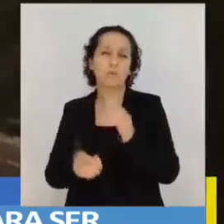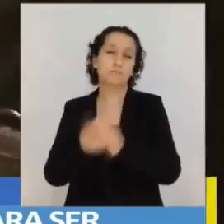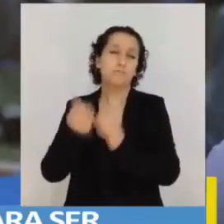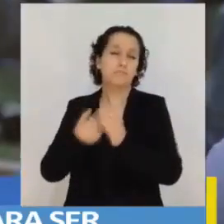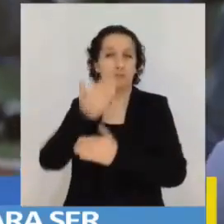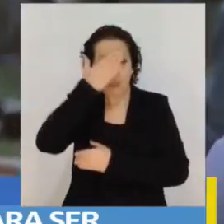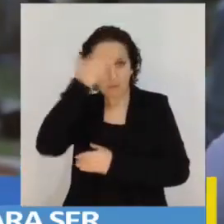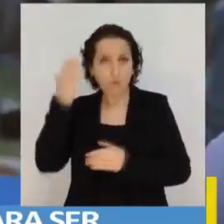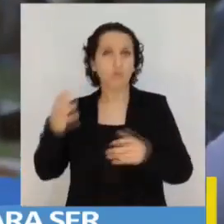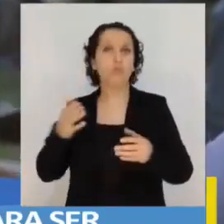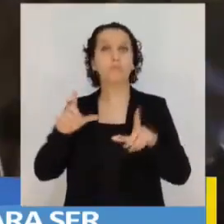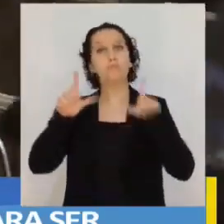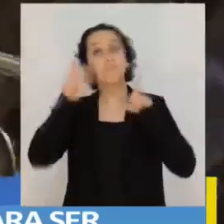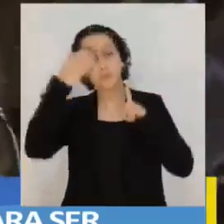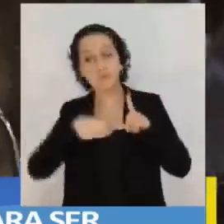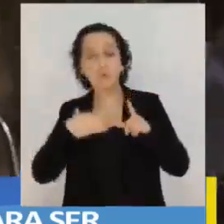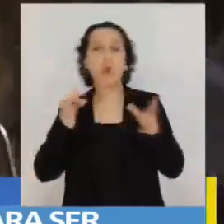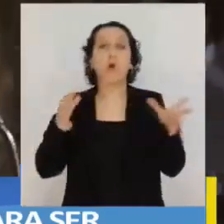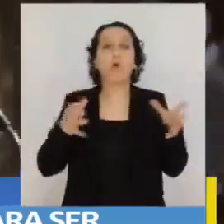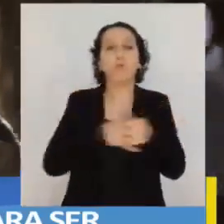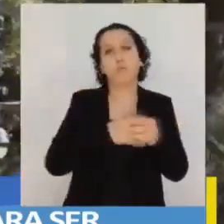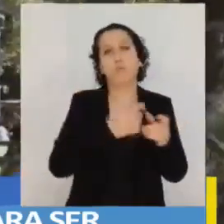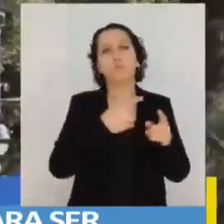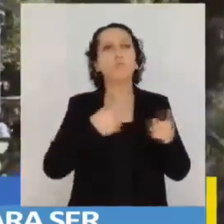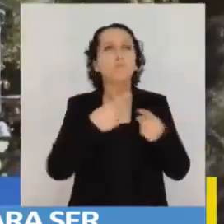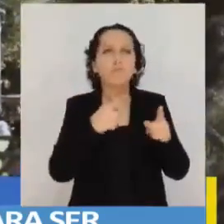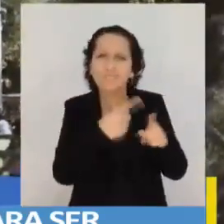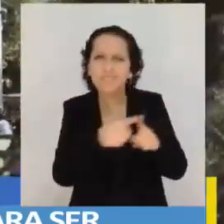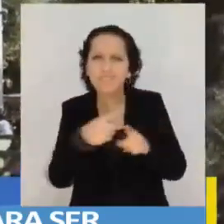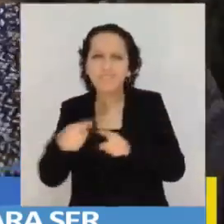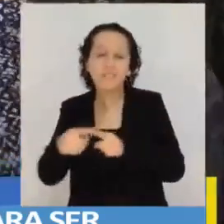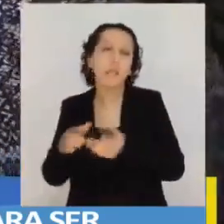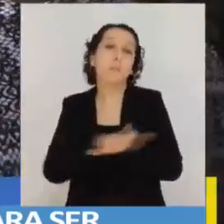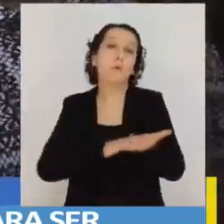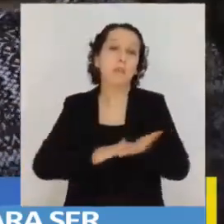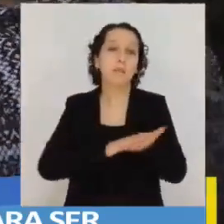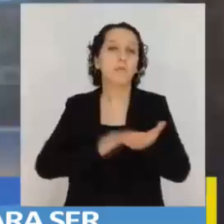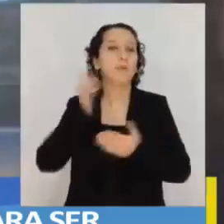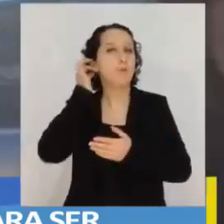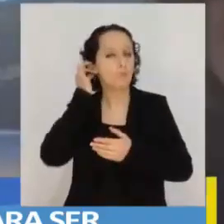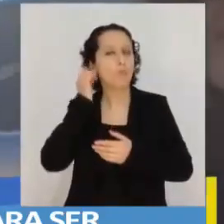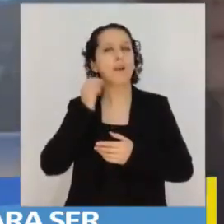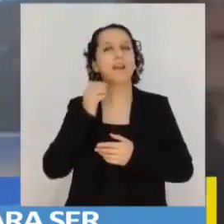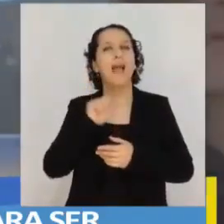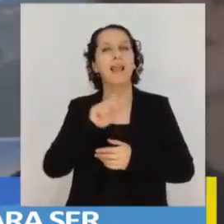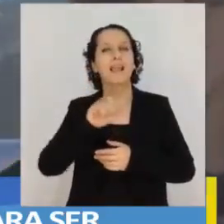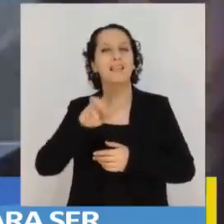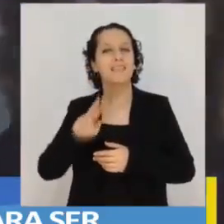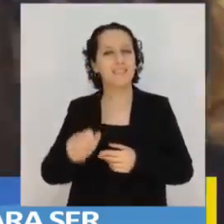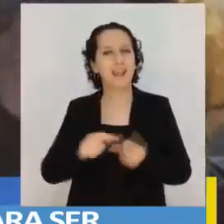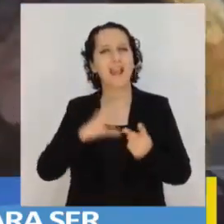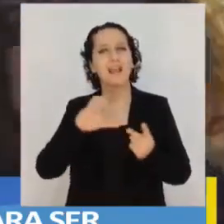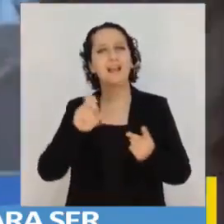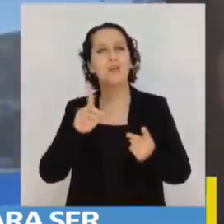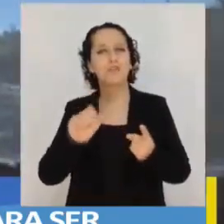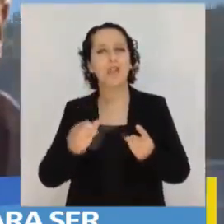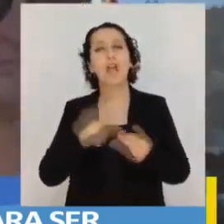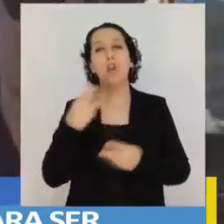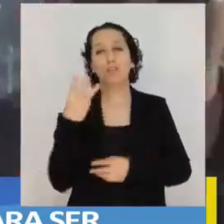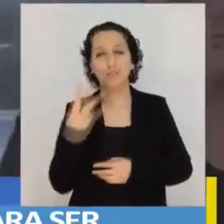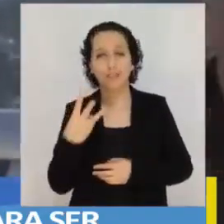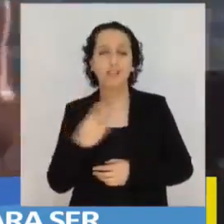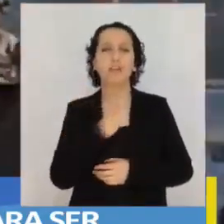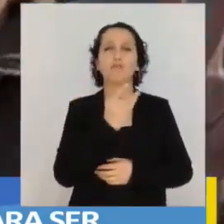de destacados artistas de diversos géneros musicales, como Alejandra Urrutia, Claudia Acuña, Los